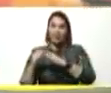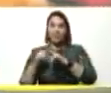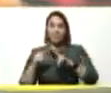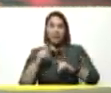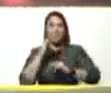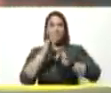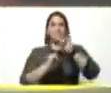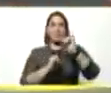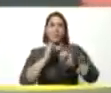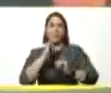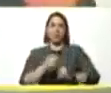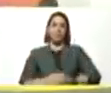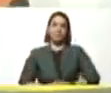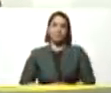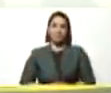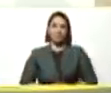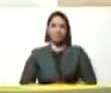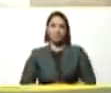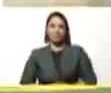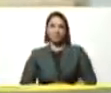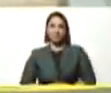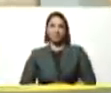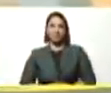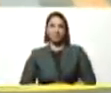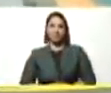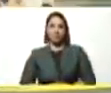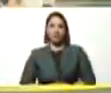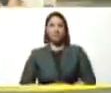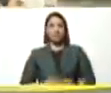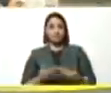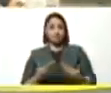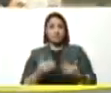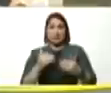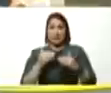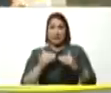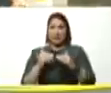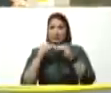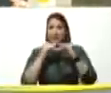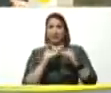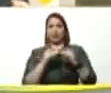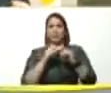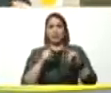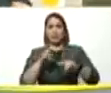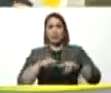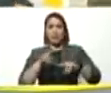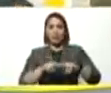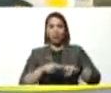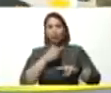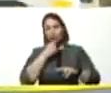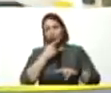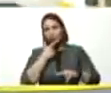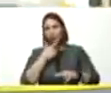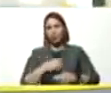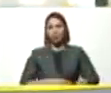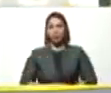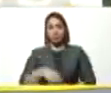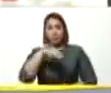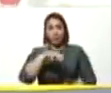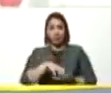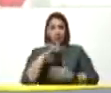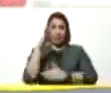hijo, su estabilidad para su niño. Eso es una cosa bella, de verdad. Allá en el estado